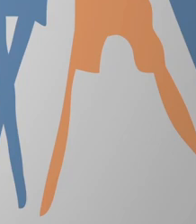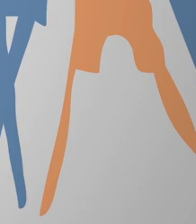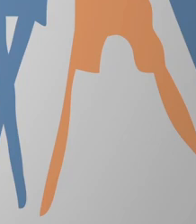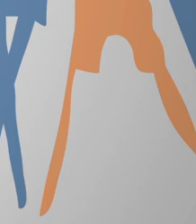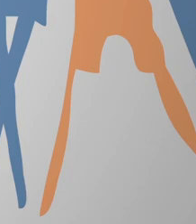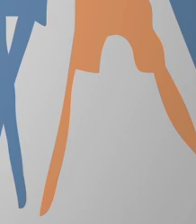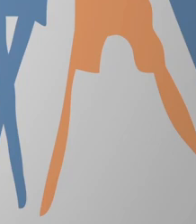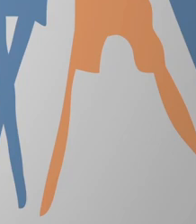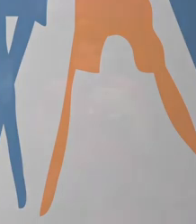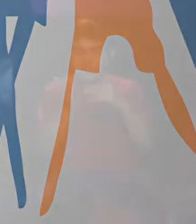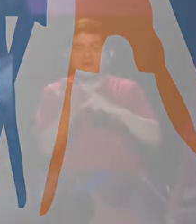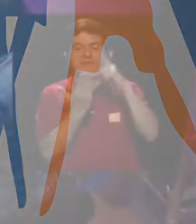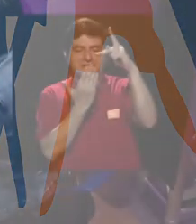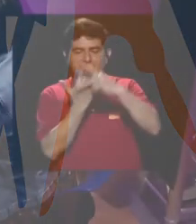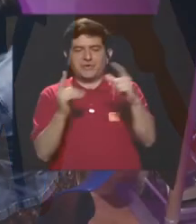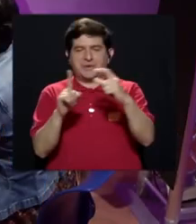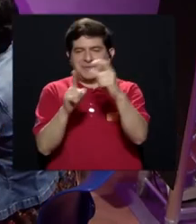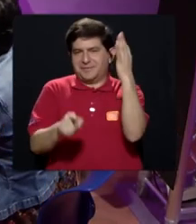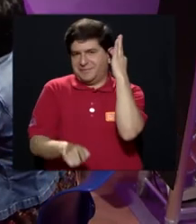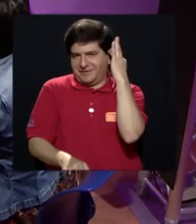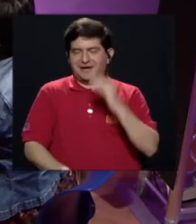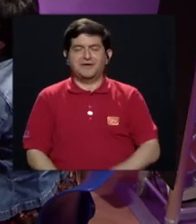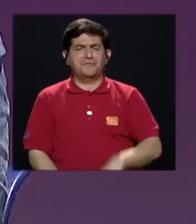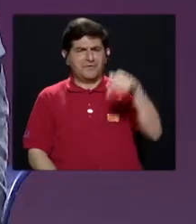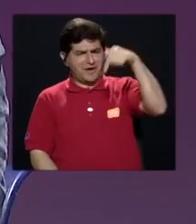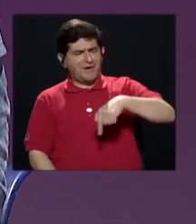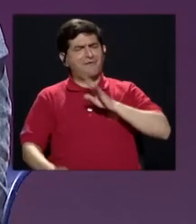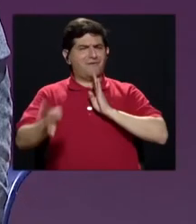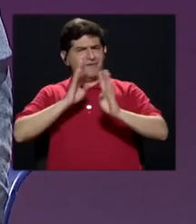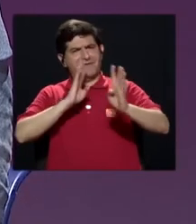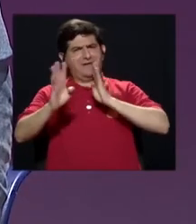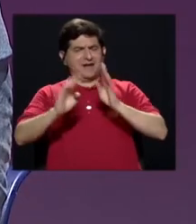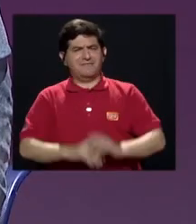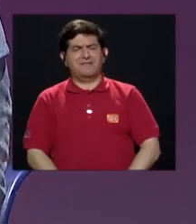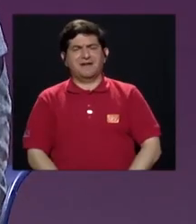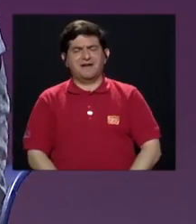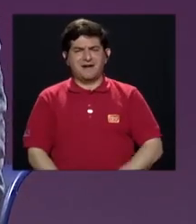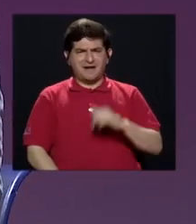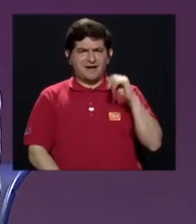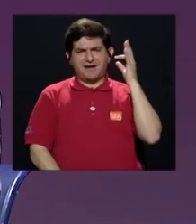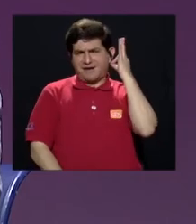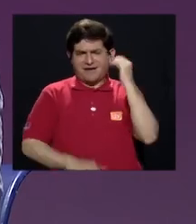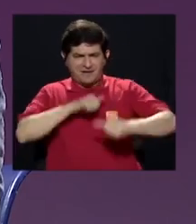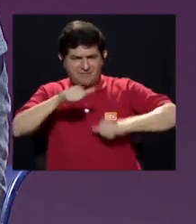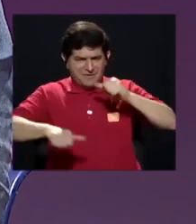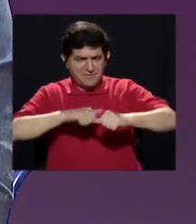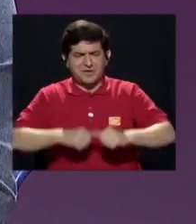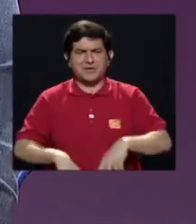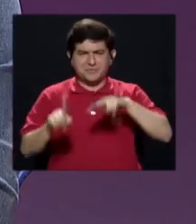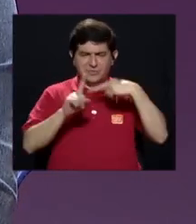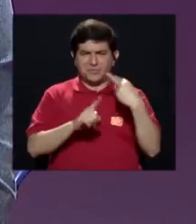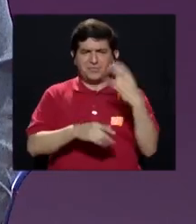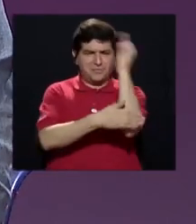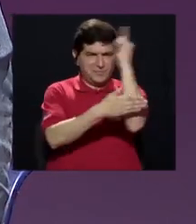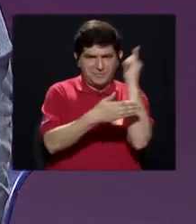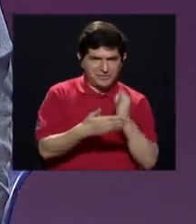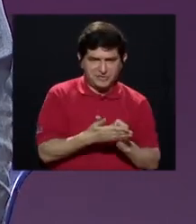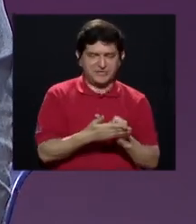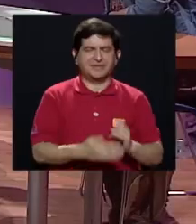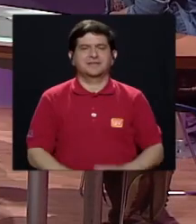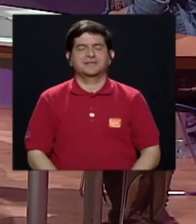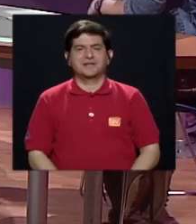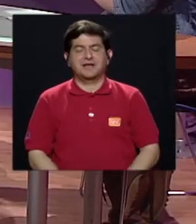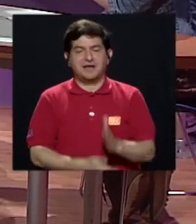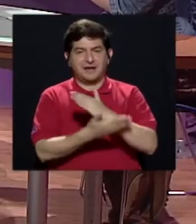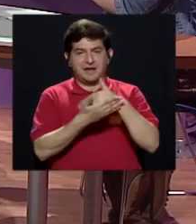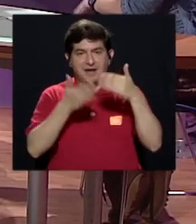Estamos de regreso en este programa de Palabra de Mujer. Hoy estamos hablando sobre feminismos, una mirada desde el arte, con